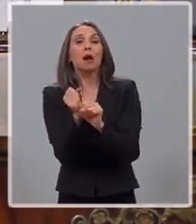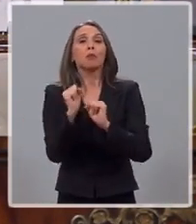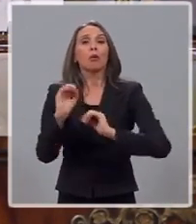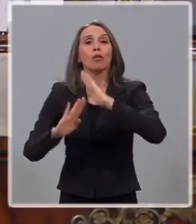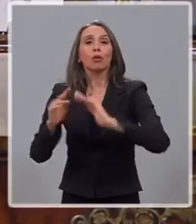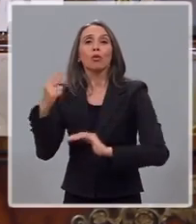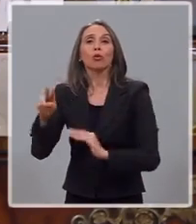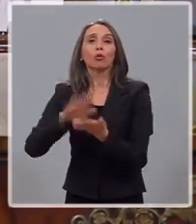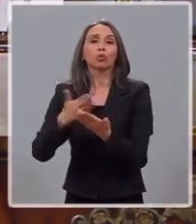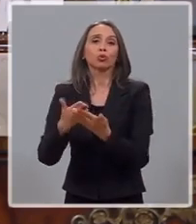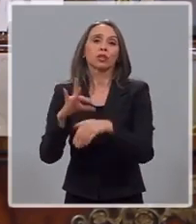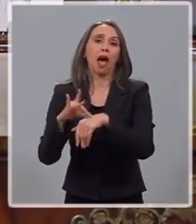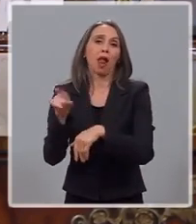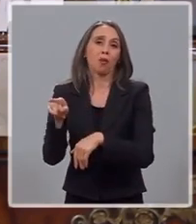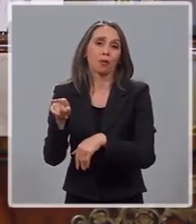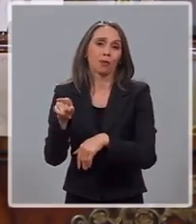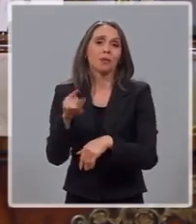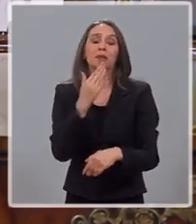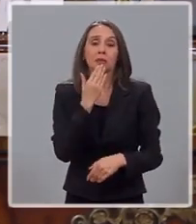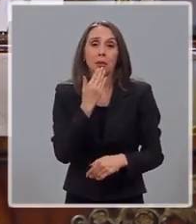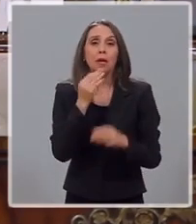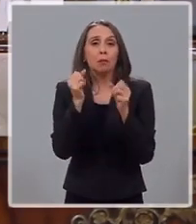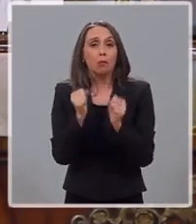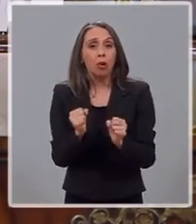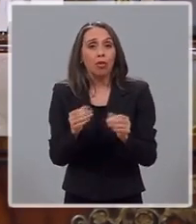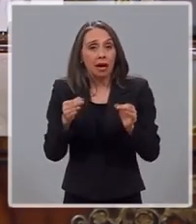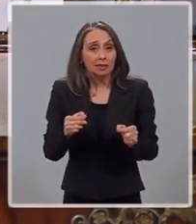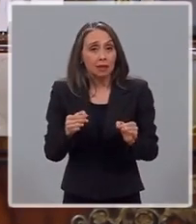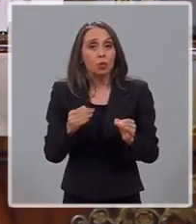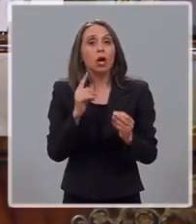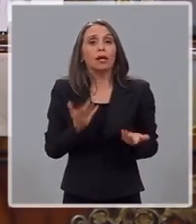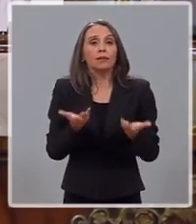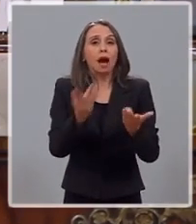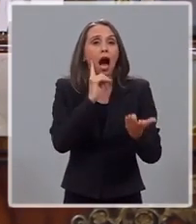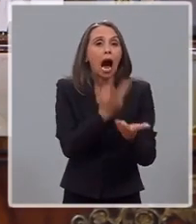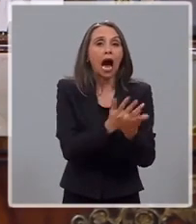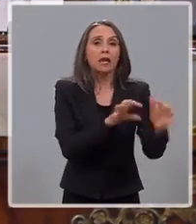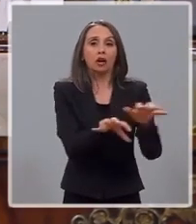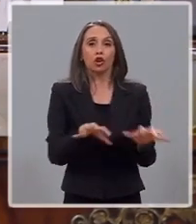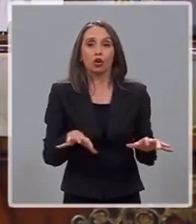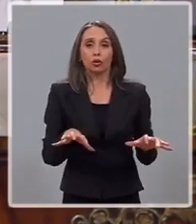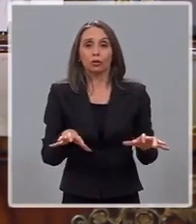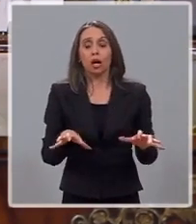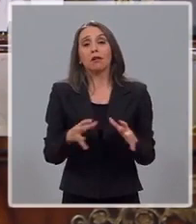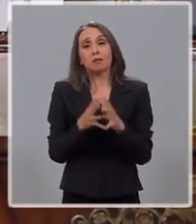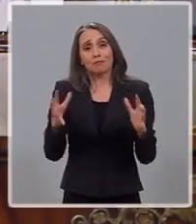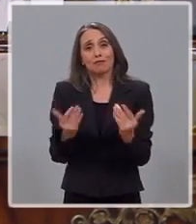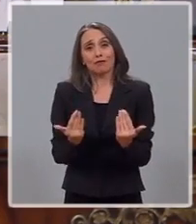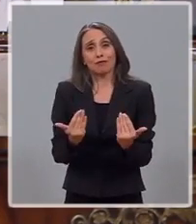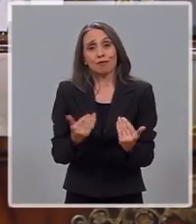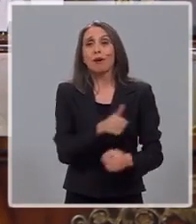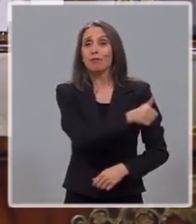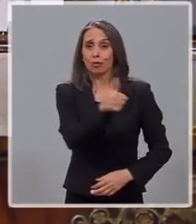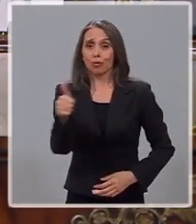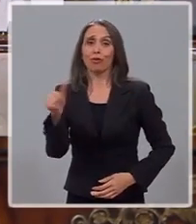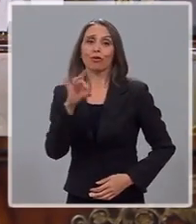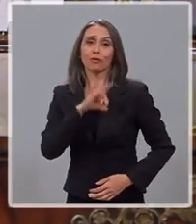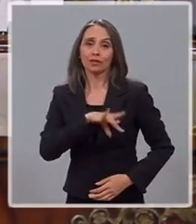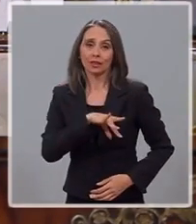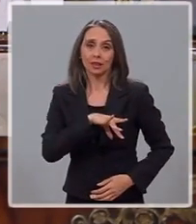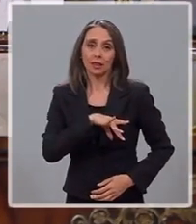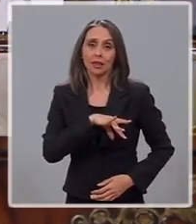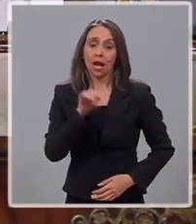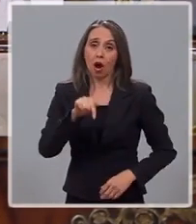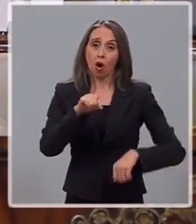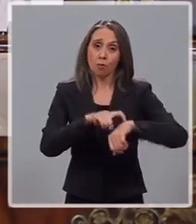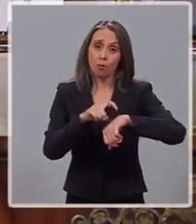su salud y también para que puedan asegurar el abastecimiento que tanto necesitamos todos hoy